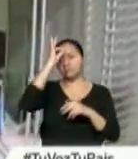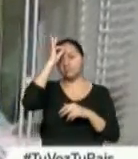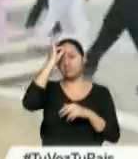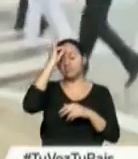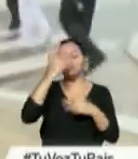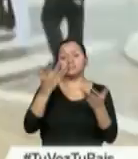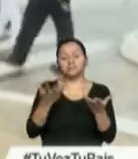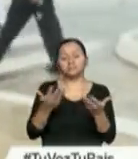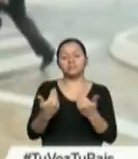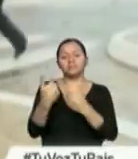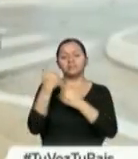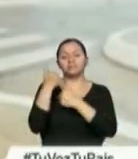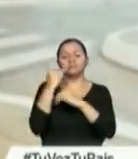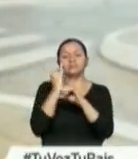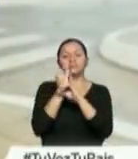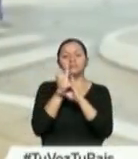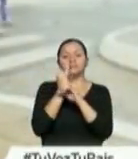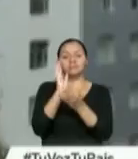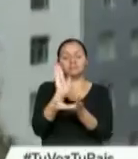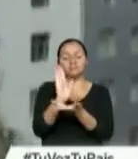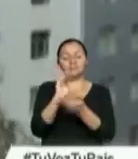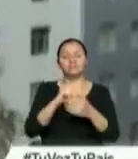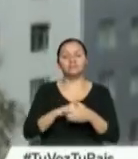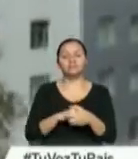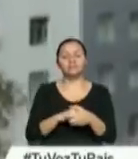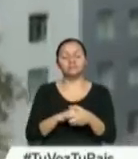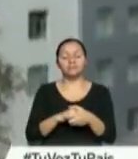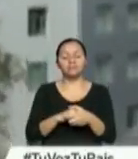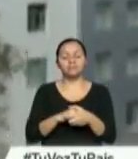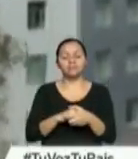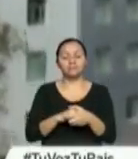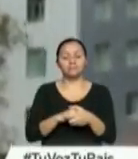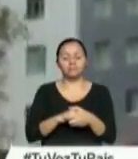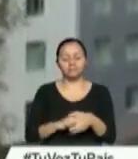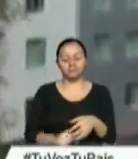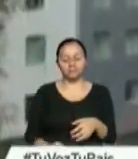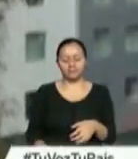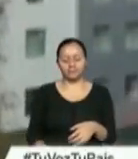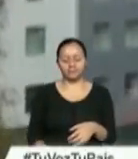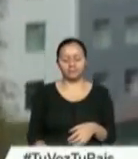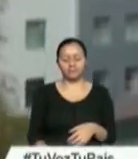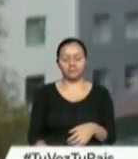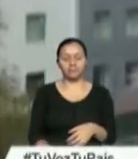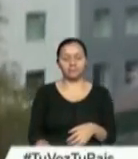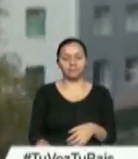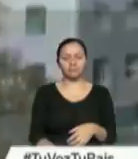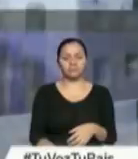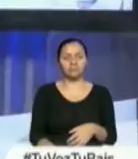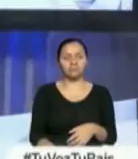que ejecuta el Instituto de Seguridad Social. Víctor Fernando Bravo, Noticiero Ciudadano.